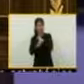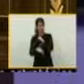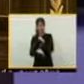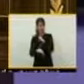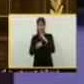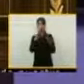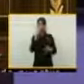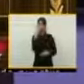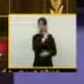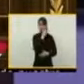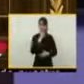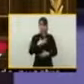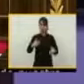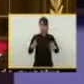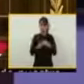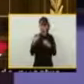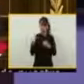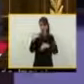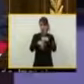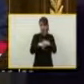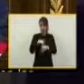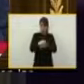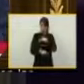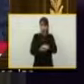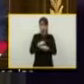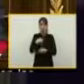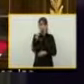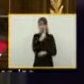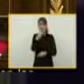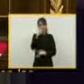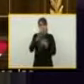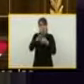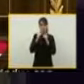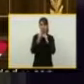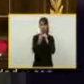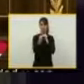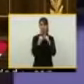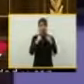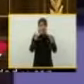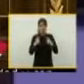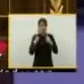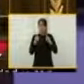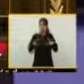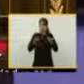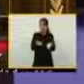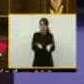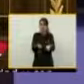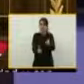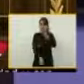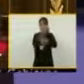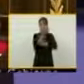unha persoa non pode vivir con esos cartos, subilo o 1%. A ti te parece de esquerdas